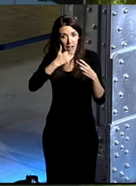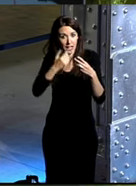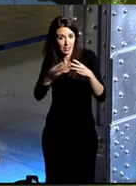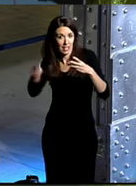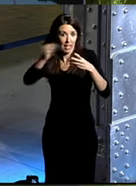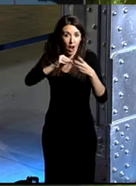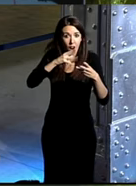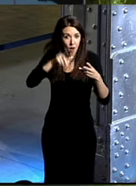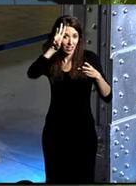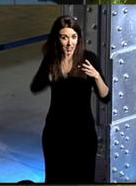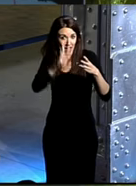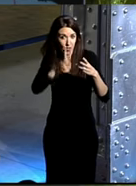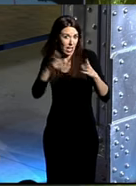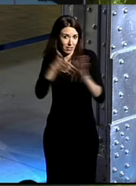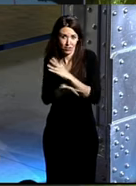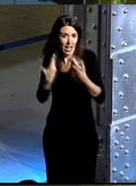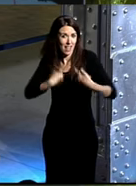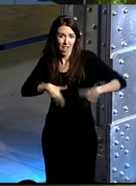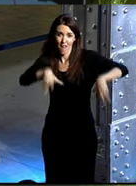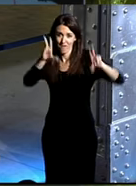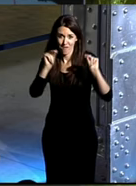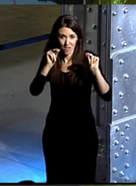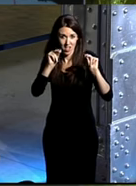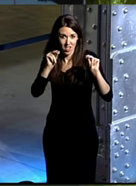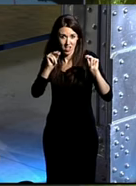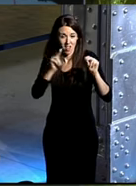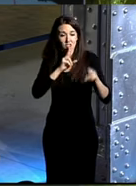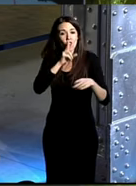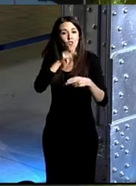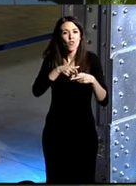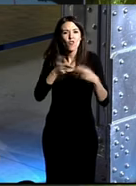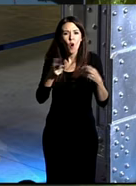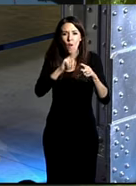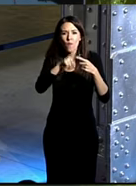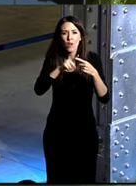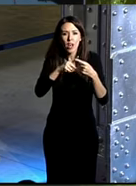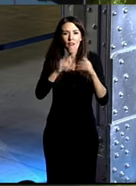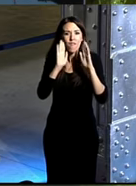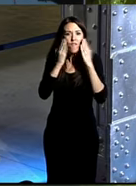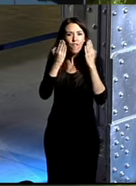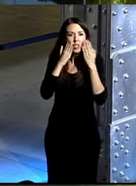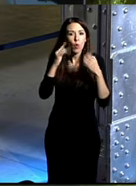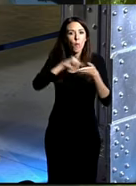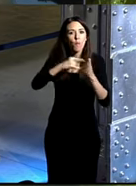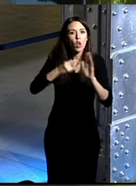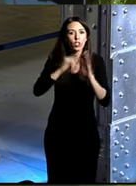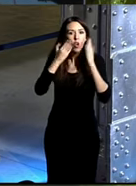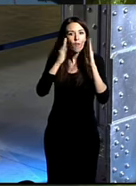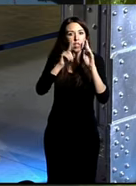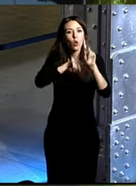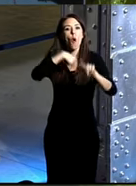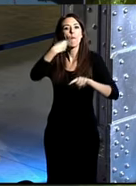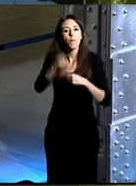y el cierre de este ciclo. Se llamaba nuestra primera obra Facebook, el proyecto Facebook y la